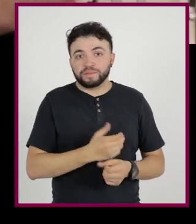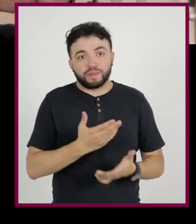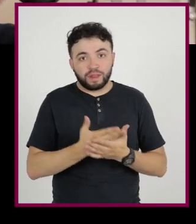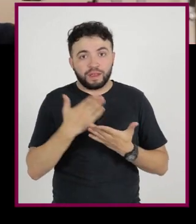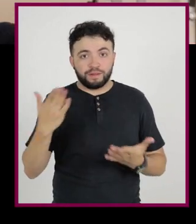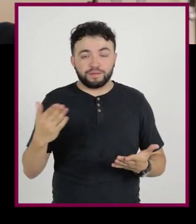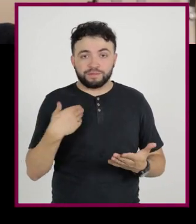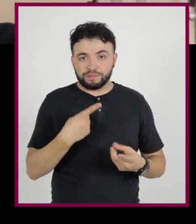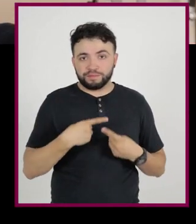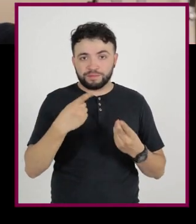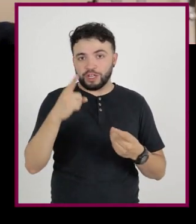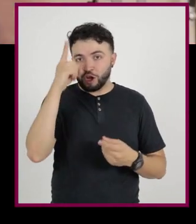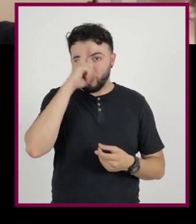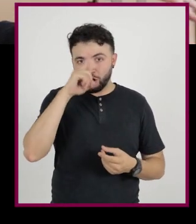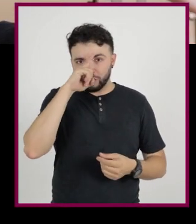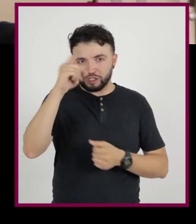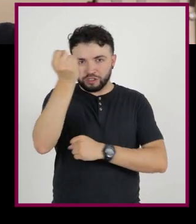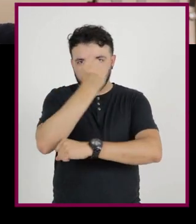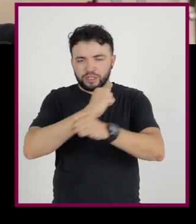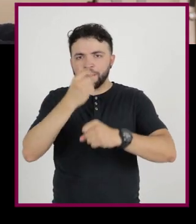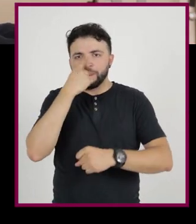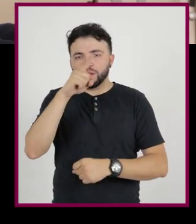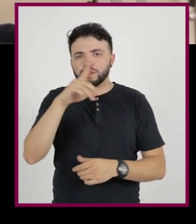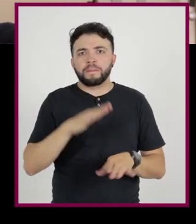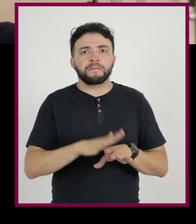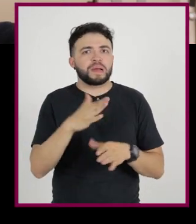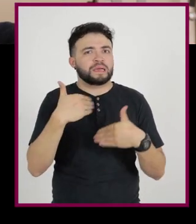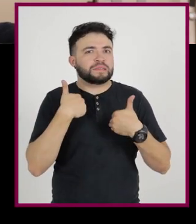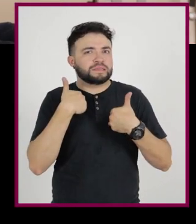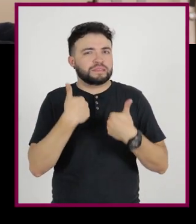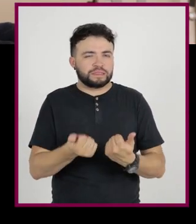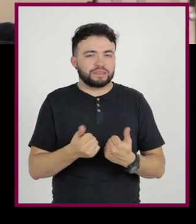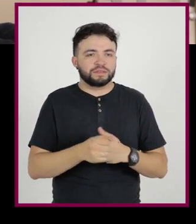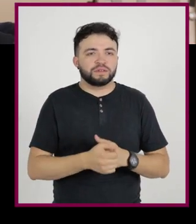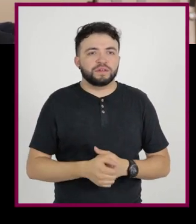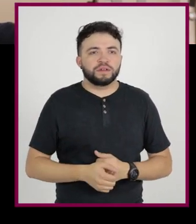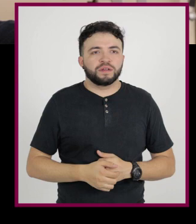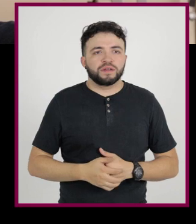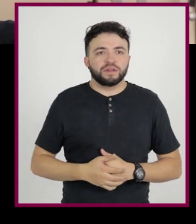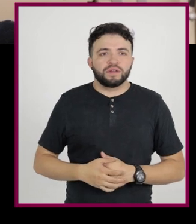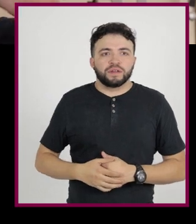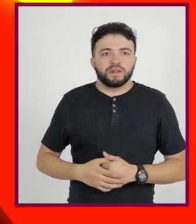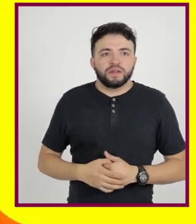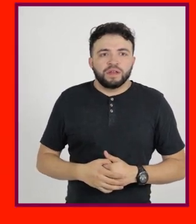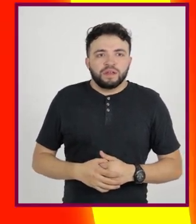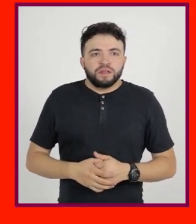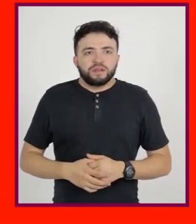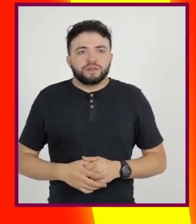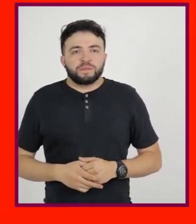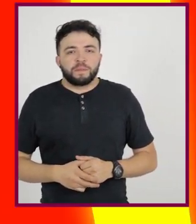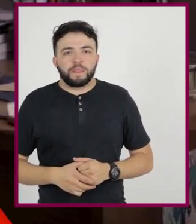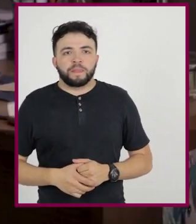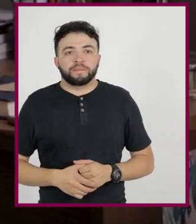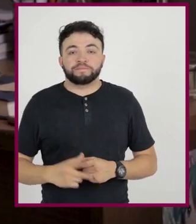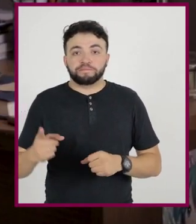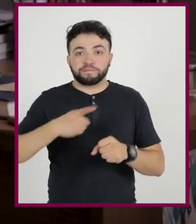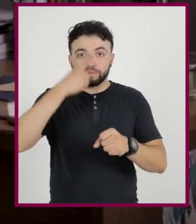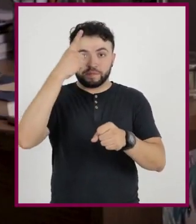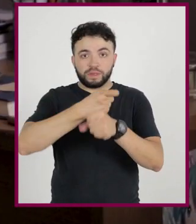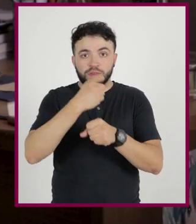famosísimos y espectaculares consejos ninja para que sus análisis les queden de 10. Venga.